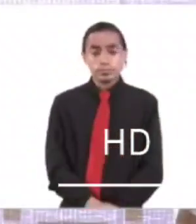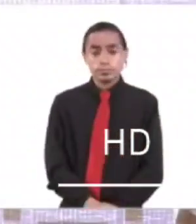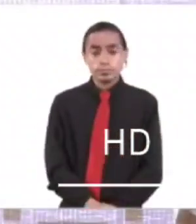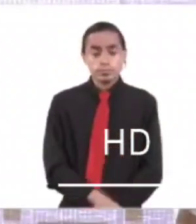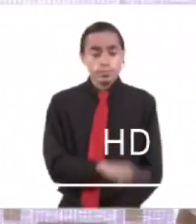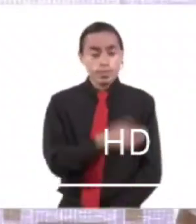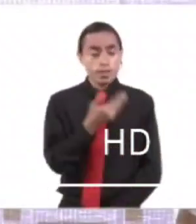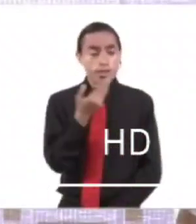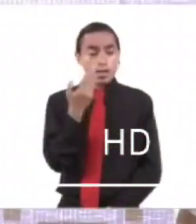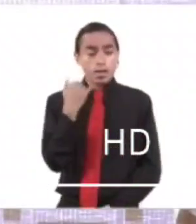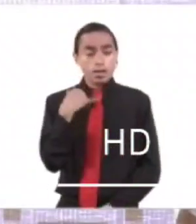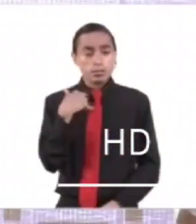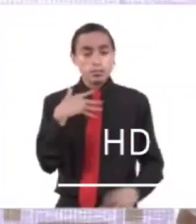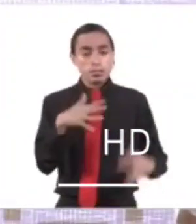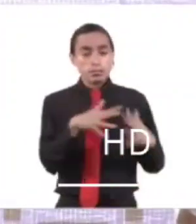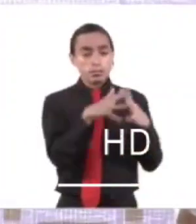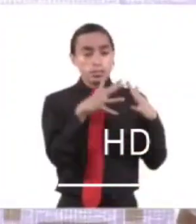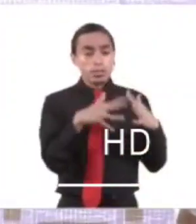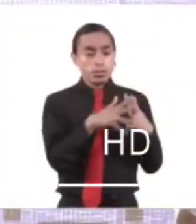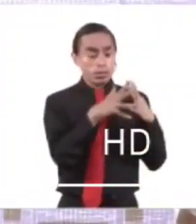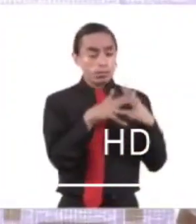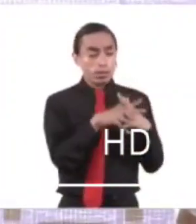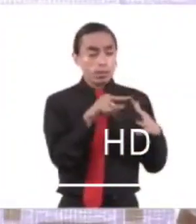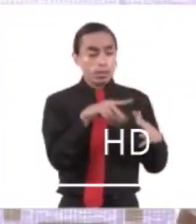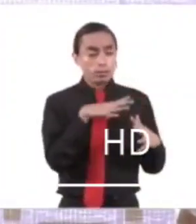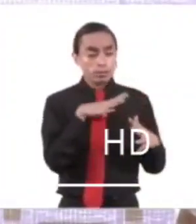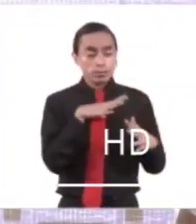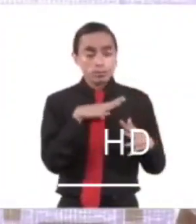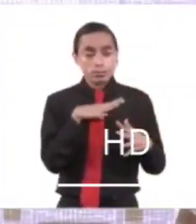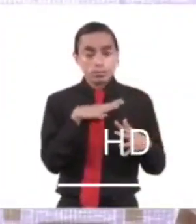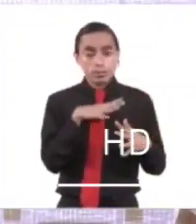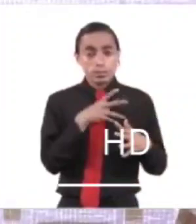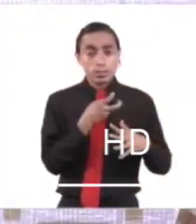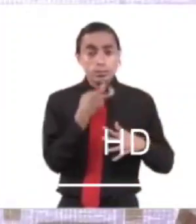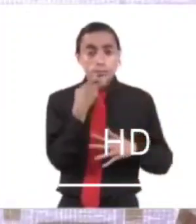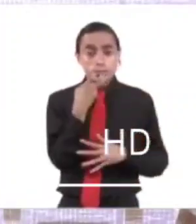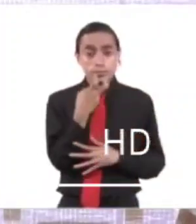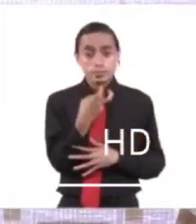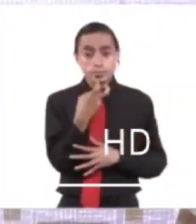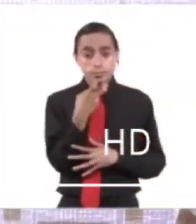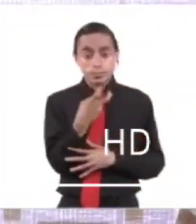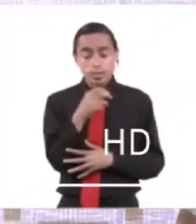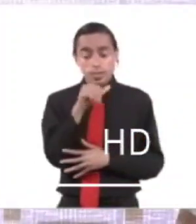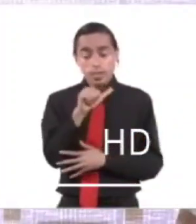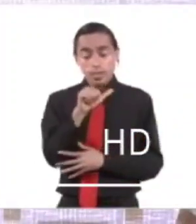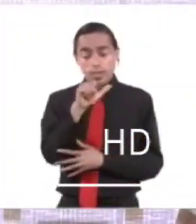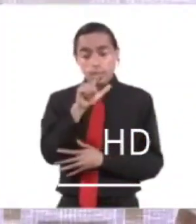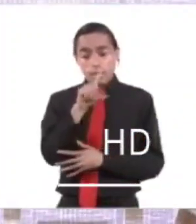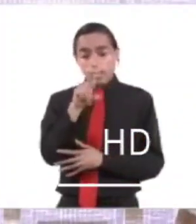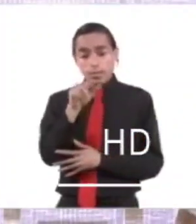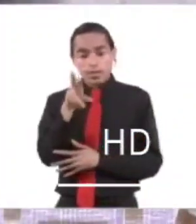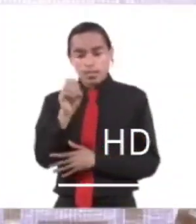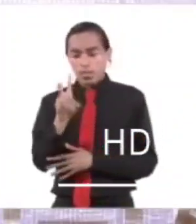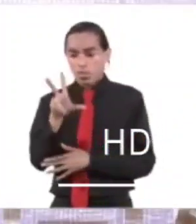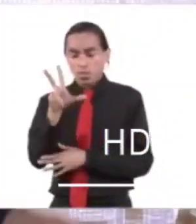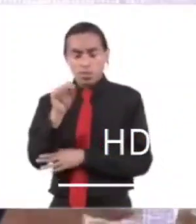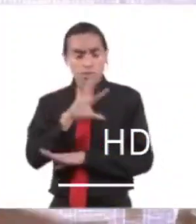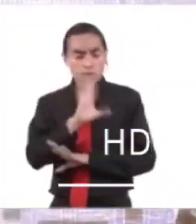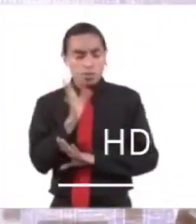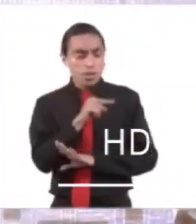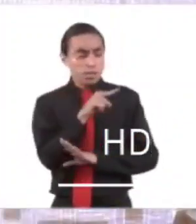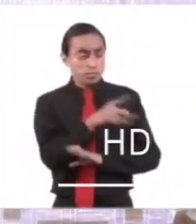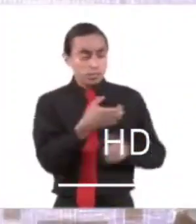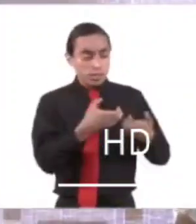la batalla por la Gran Tenochtitlan. Por eso que Alvarado ni que 8 cuartos, ahí se llama